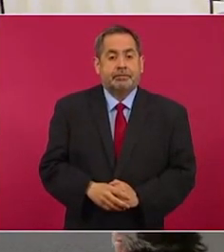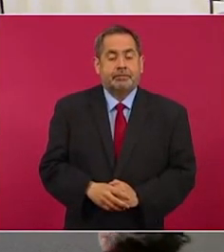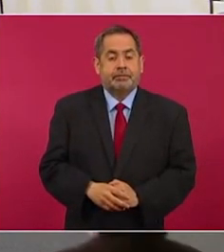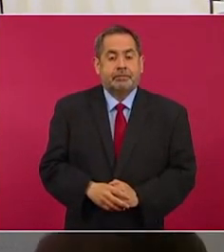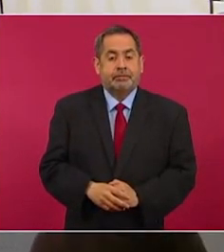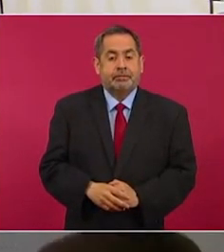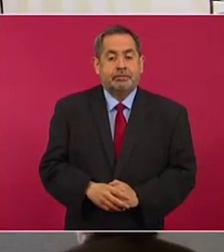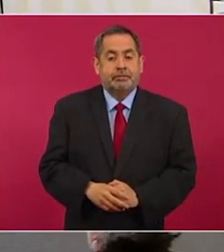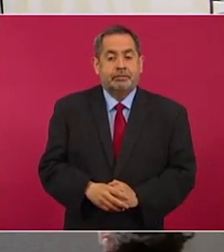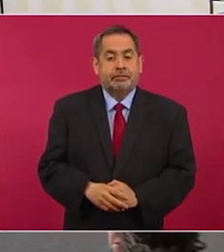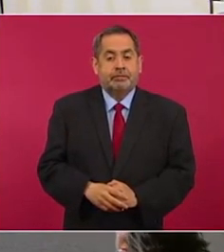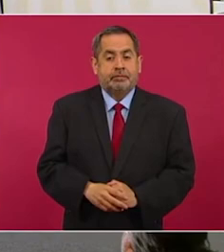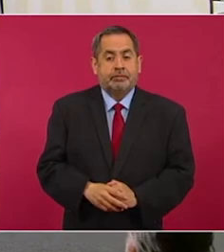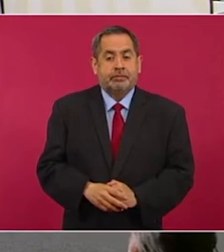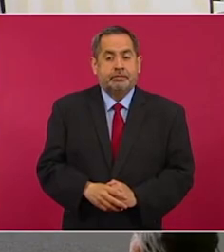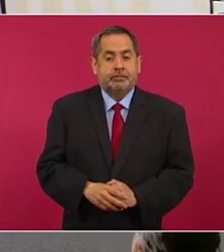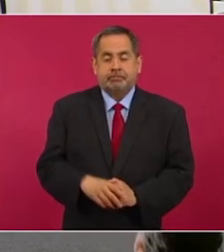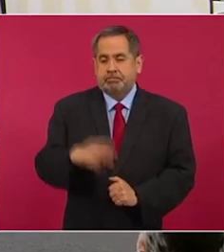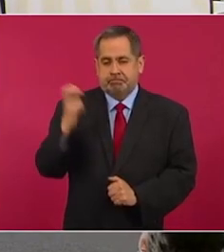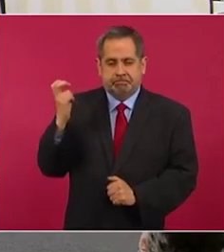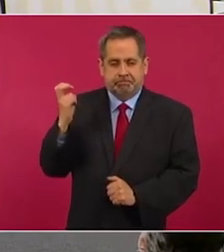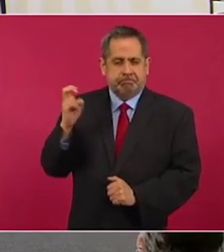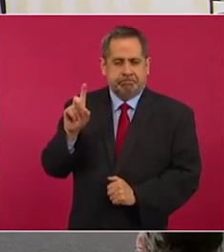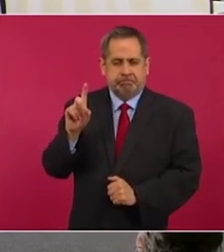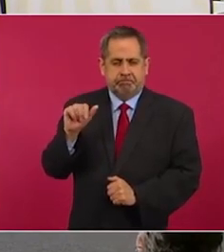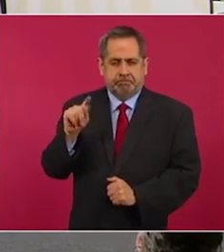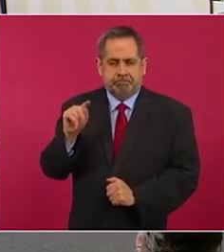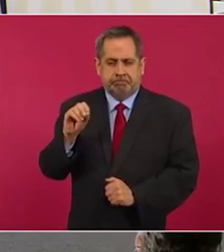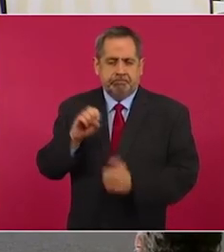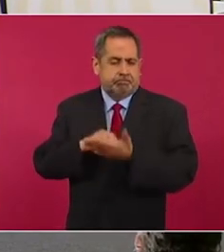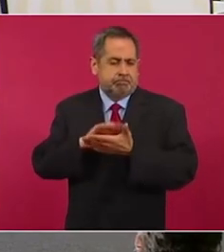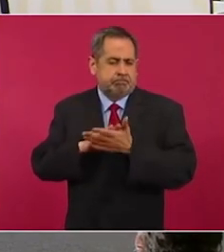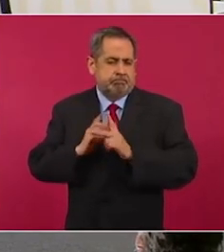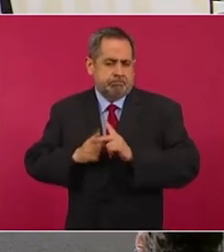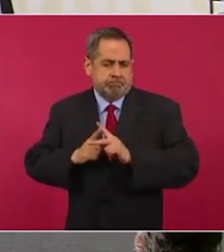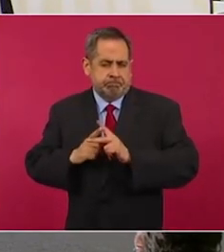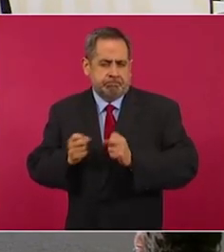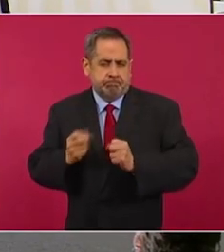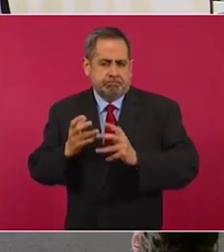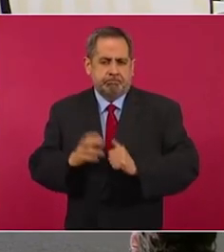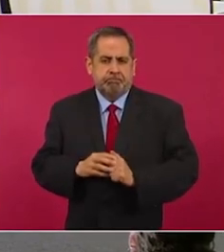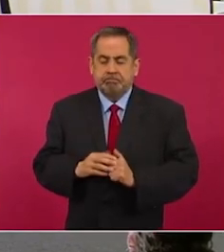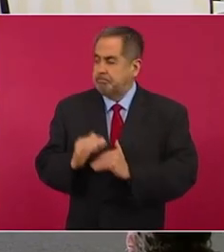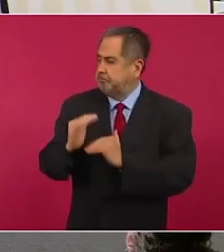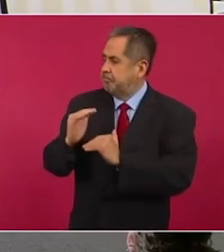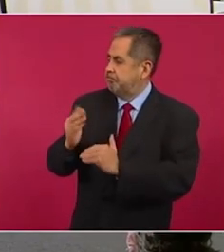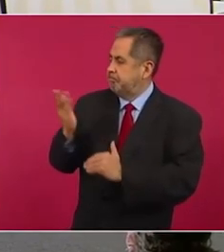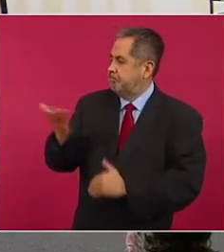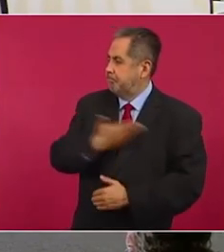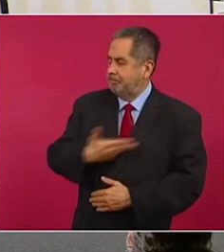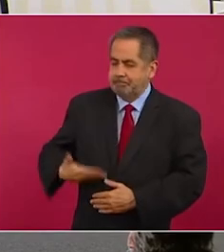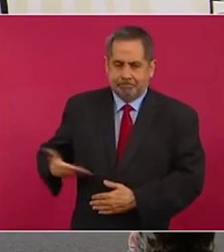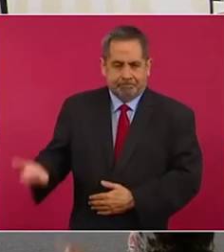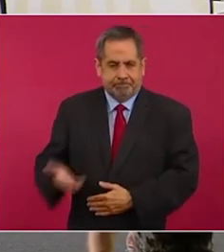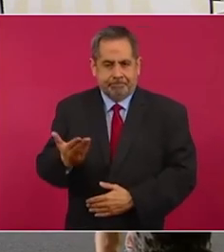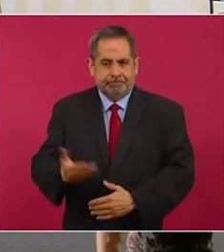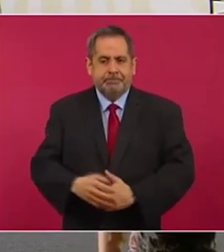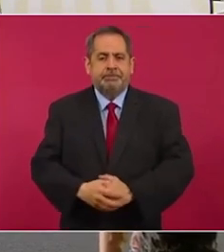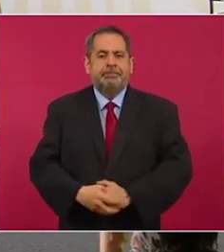Aquí es datos. Aquí, hasta aquí la sección de hoy, señor presidente.